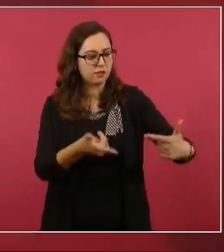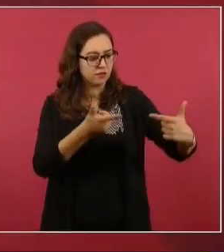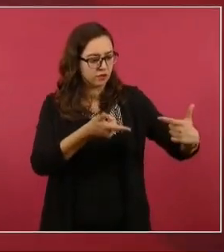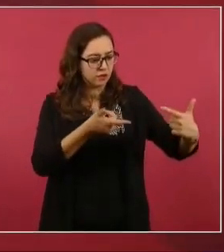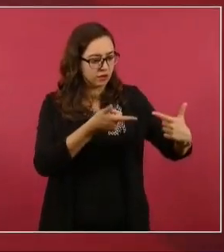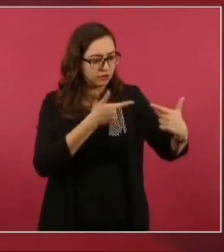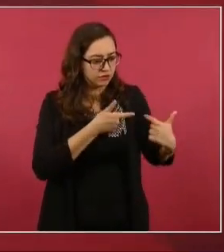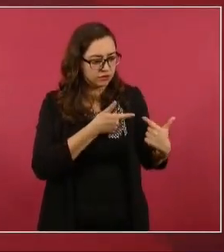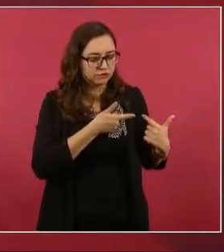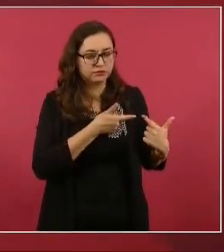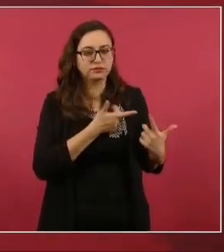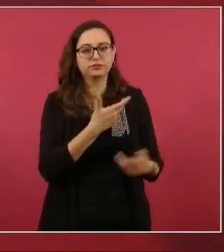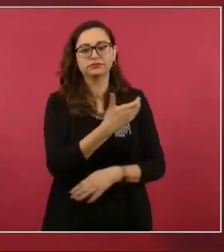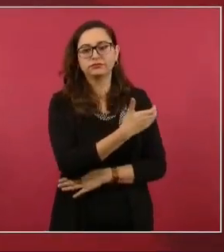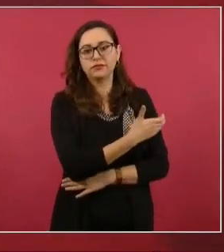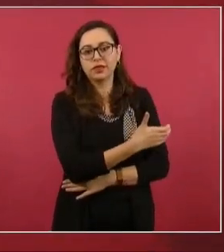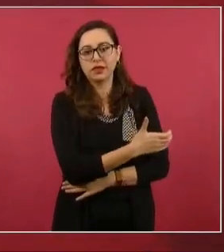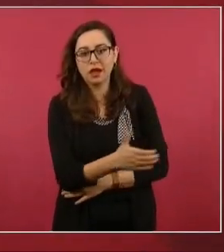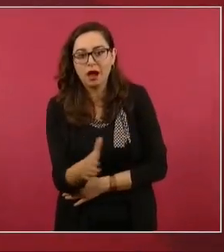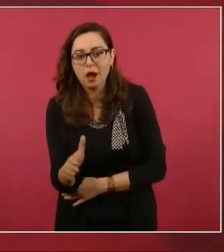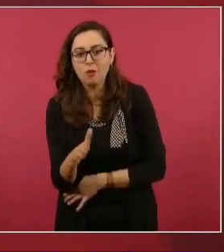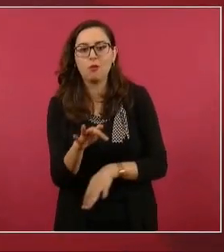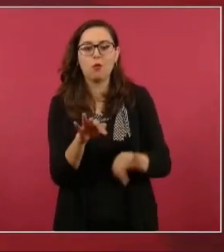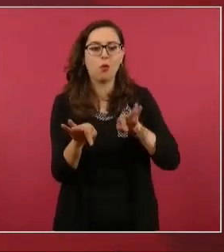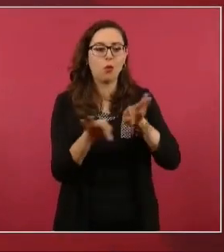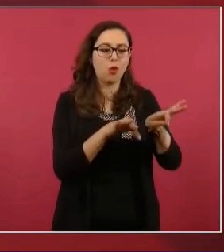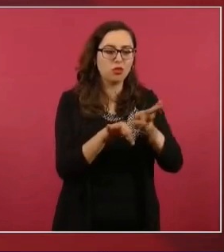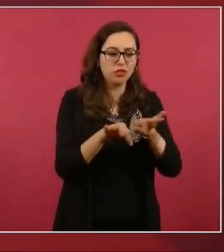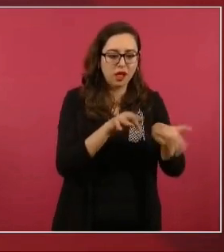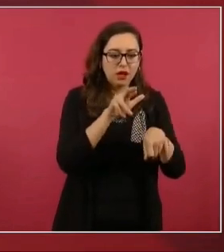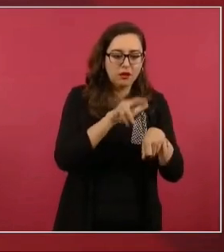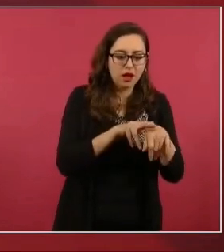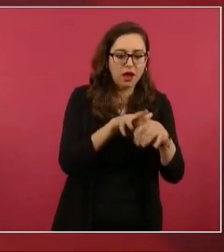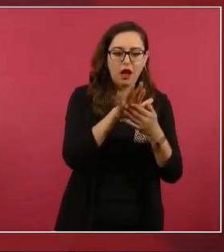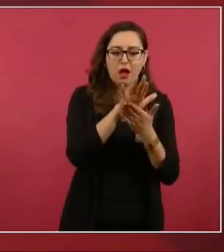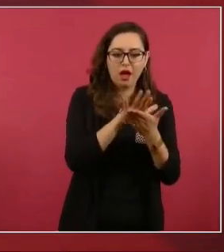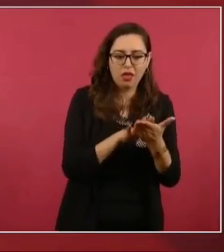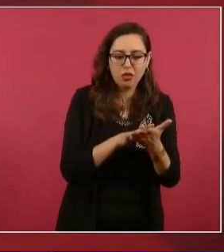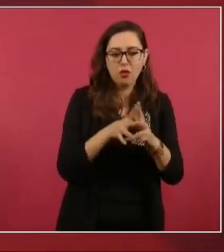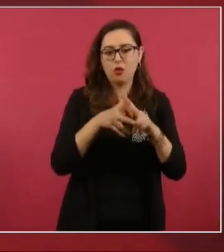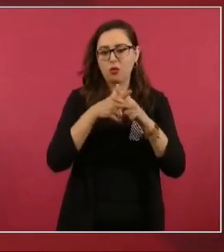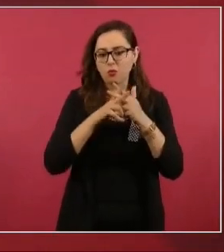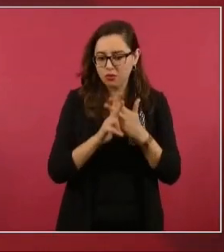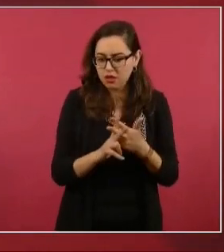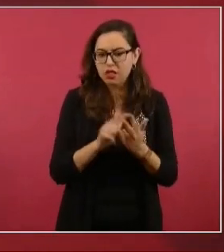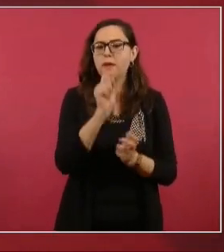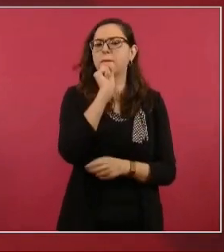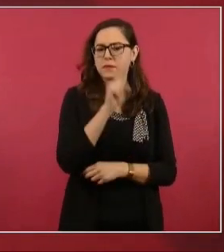hijos de campesinos, de obreros, de mecánicos, de militares,